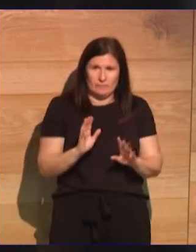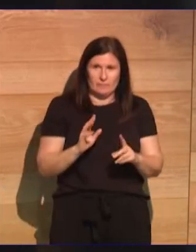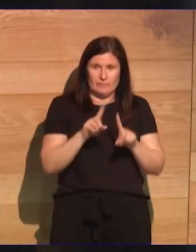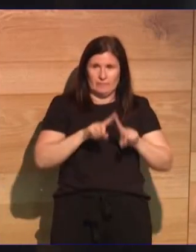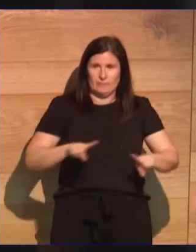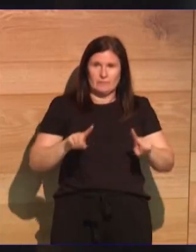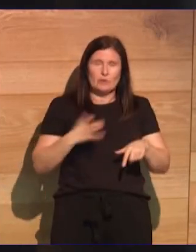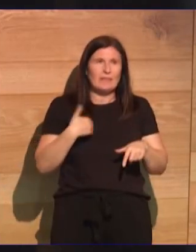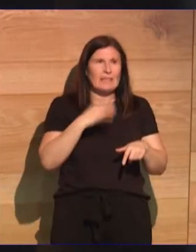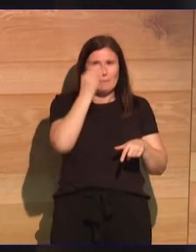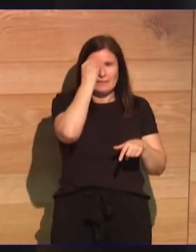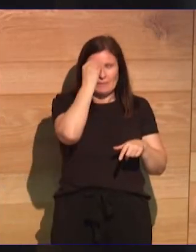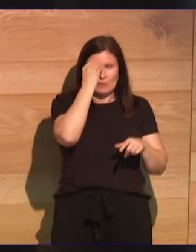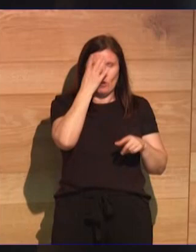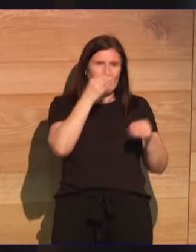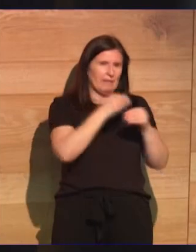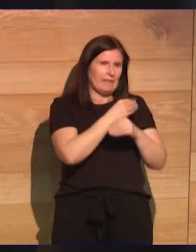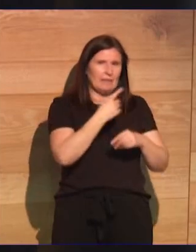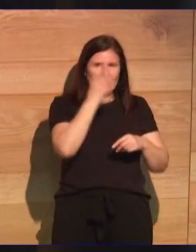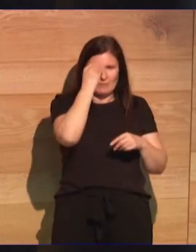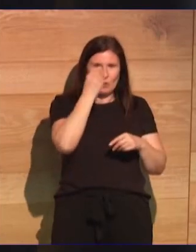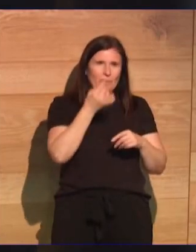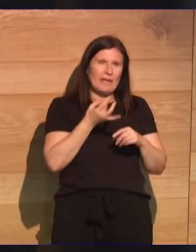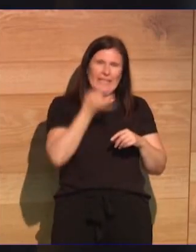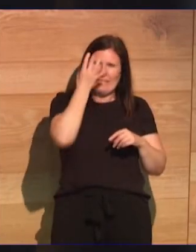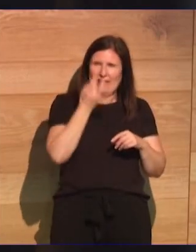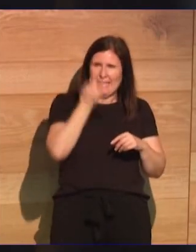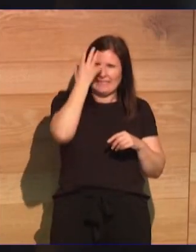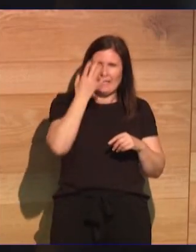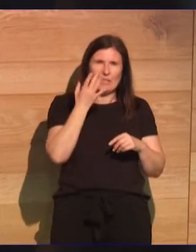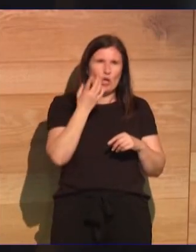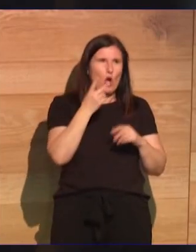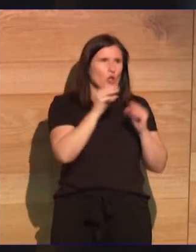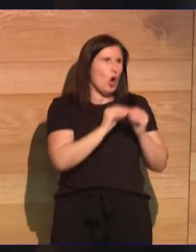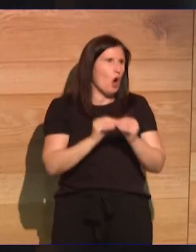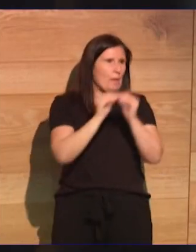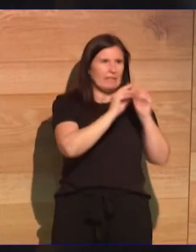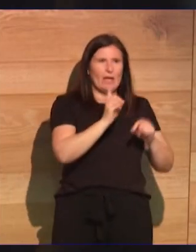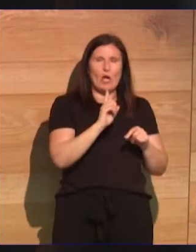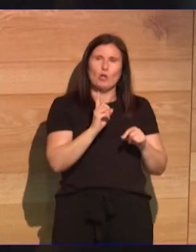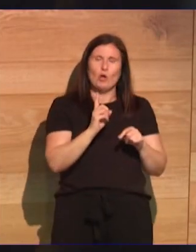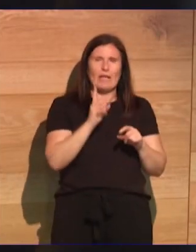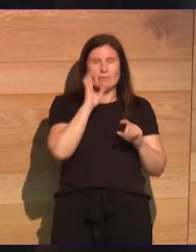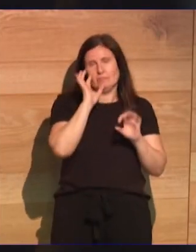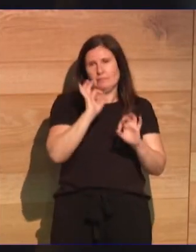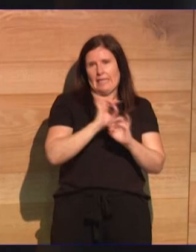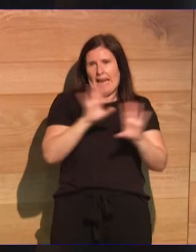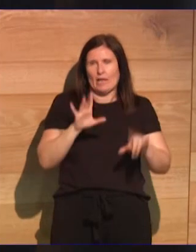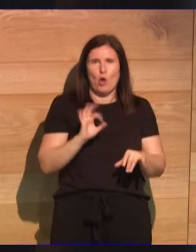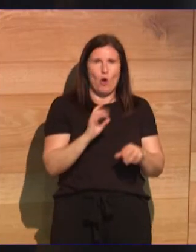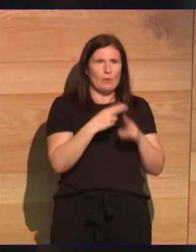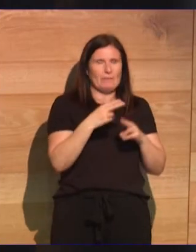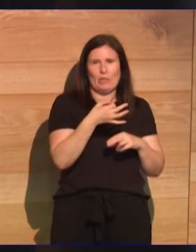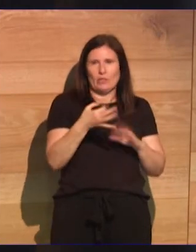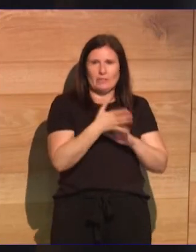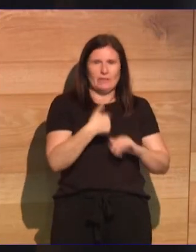ese pensamiento que es más creativo y no tan normativo y tan obvio o tan políticamente correcto, que al final también es lo que